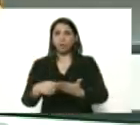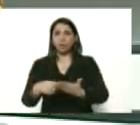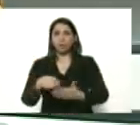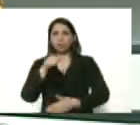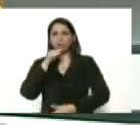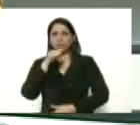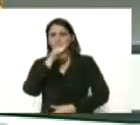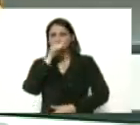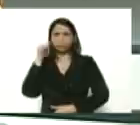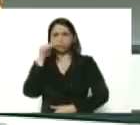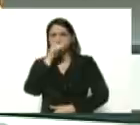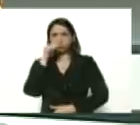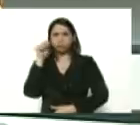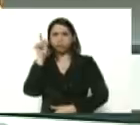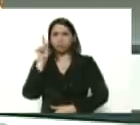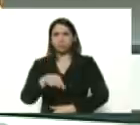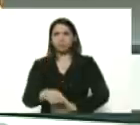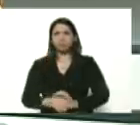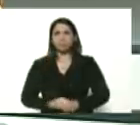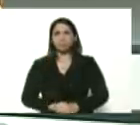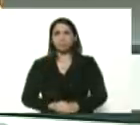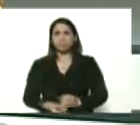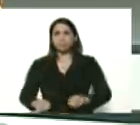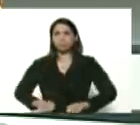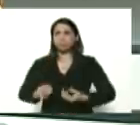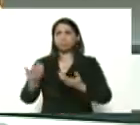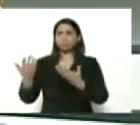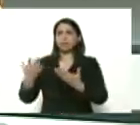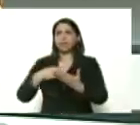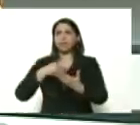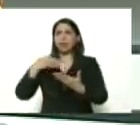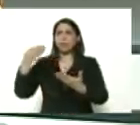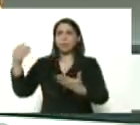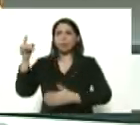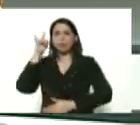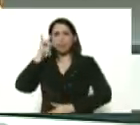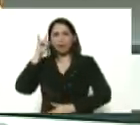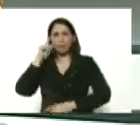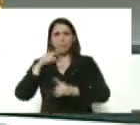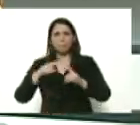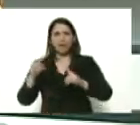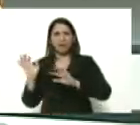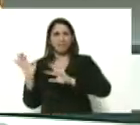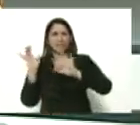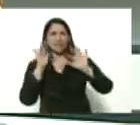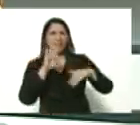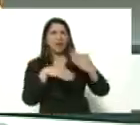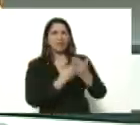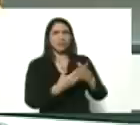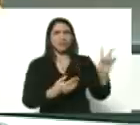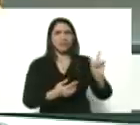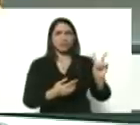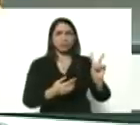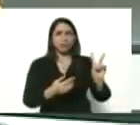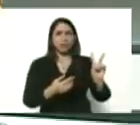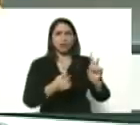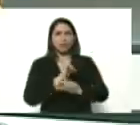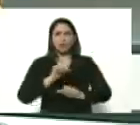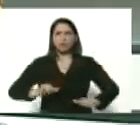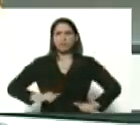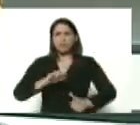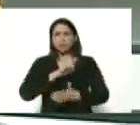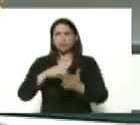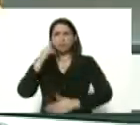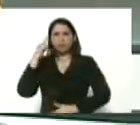del narcotráfico y entregando su alma al diablo para venir a atacar a la Fuerza Armada, a